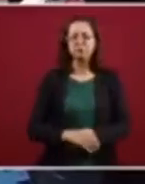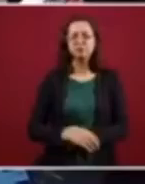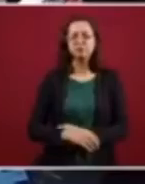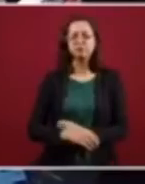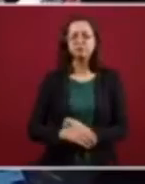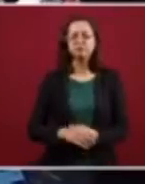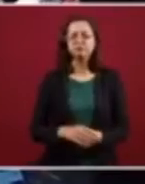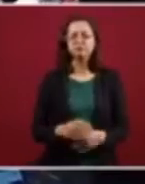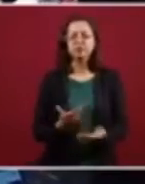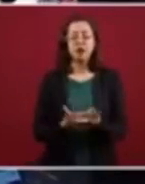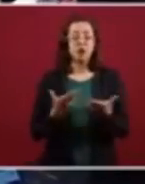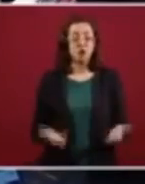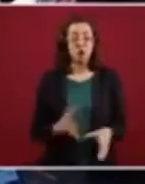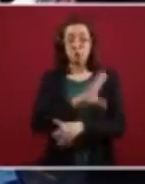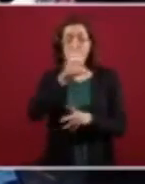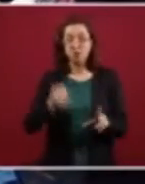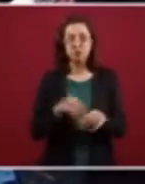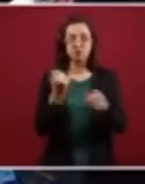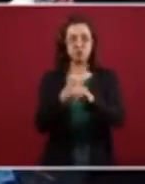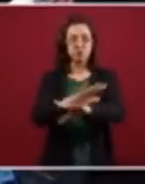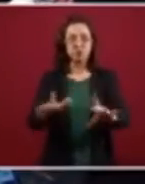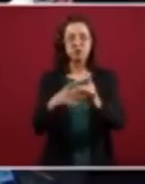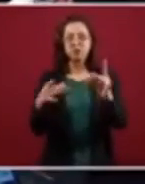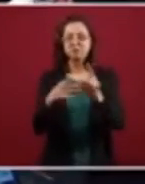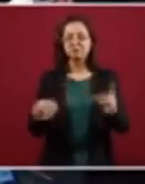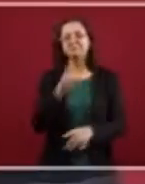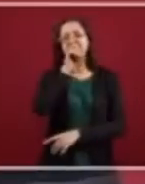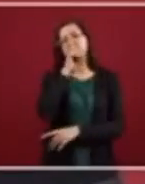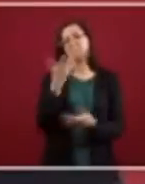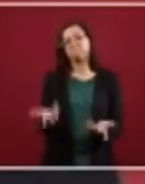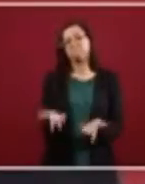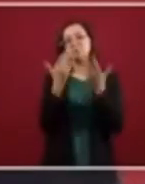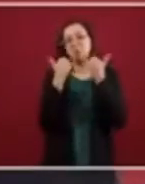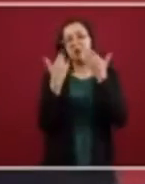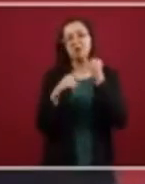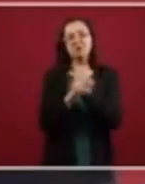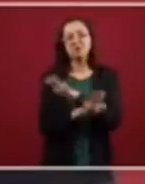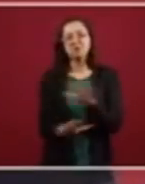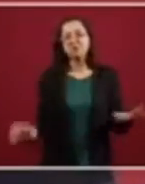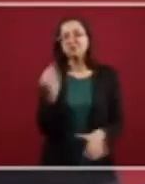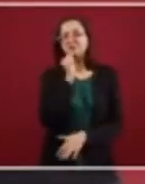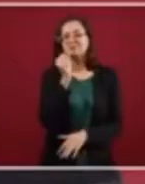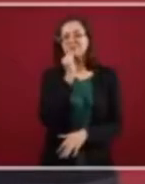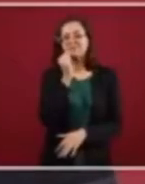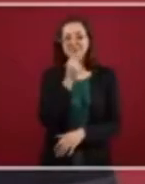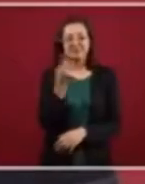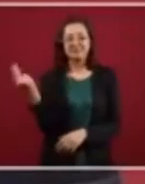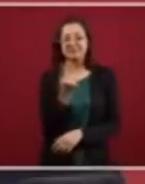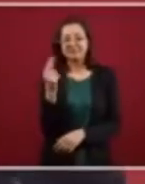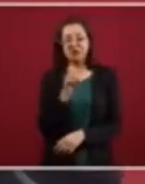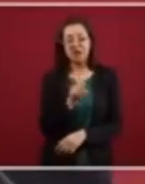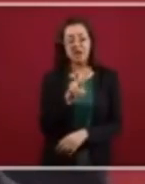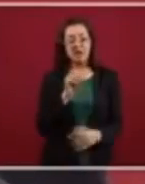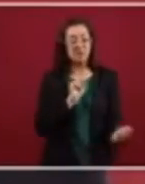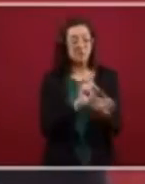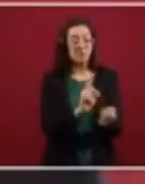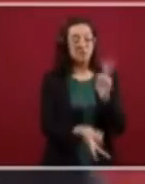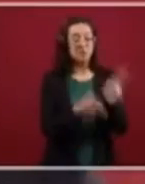los detalles de eso no te los puedo dar ahorita, porque no he hablado de eso con Evo. No nos ha dado tiempo. Ayer la cosa era